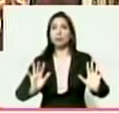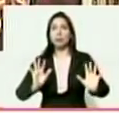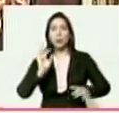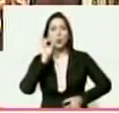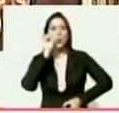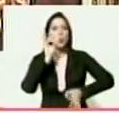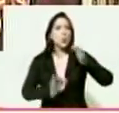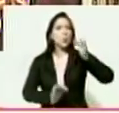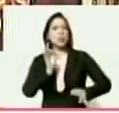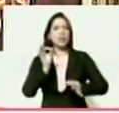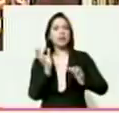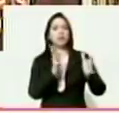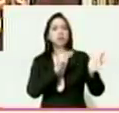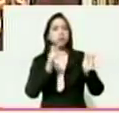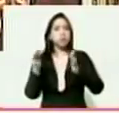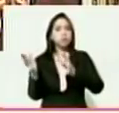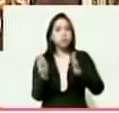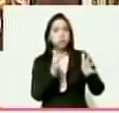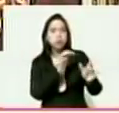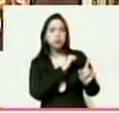justicia climática.